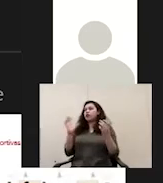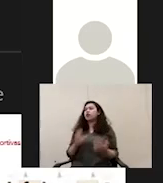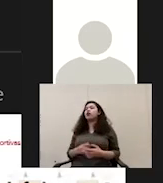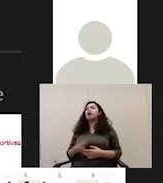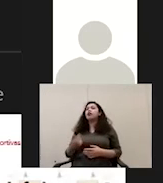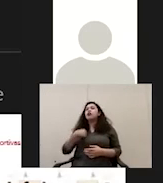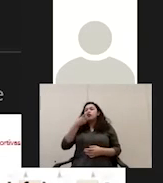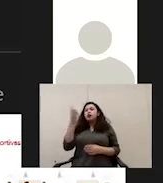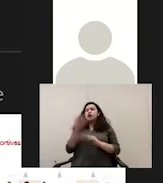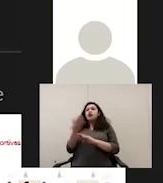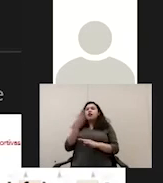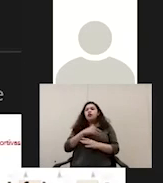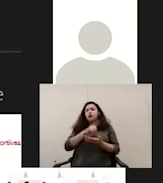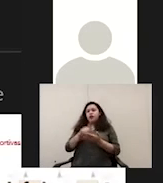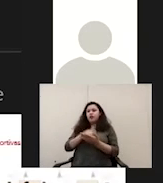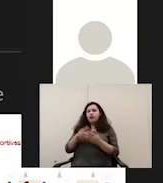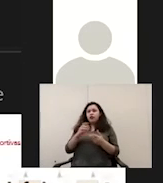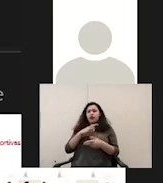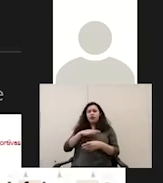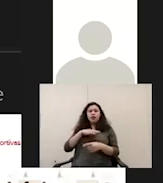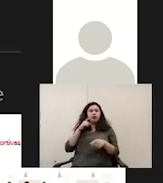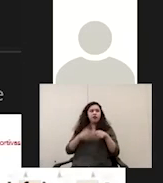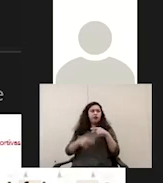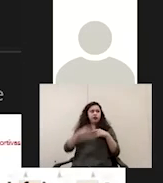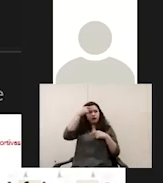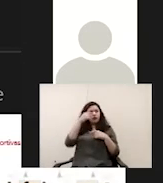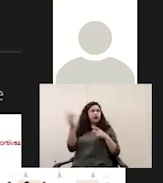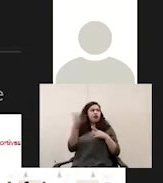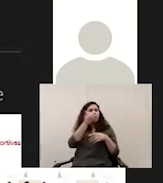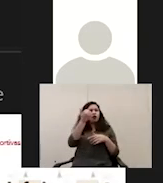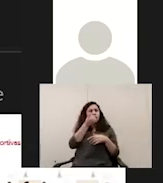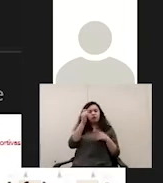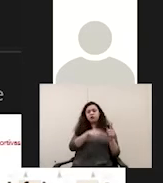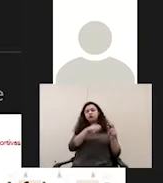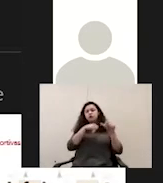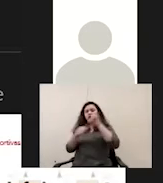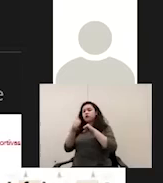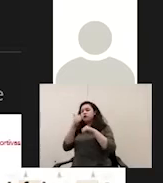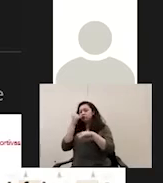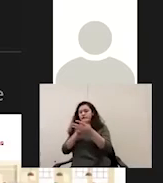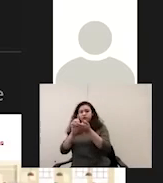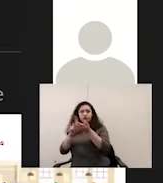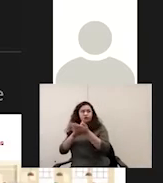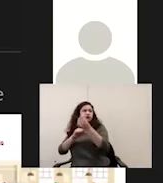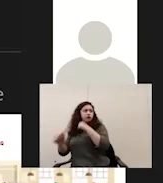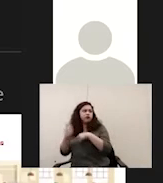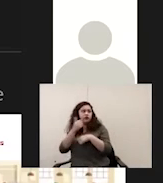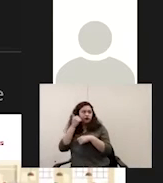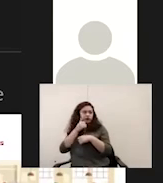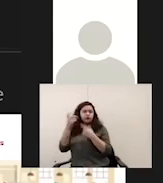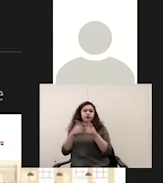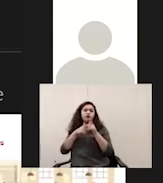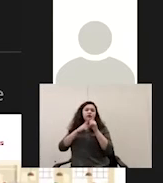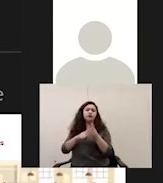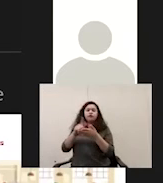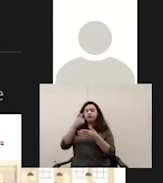sea, hay que garantizar la limpieza y la desinfección entre alumno y alumno, haciendo una limpieza continua de lo que tiene